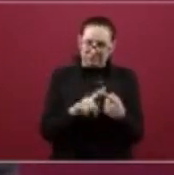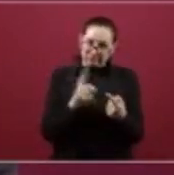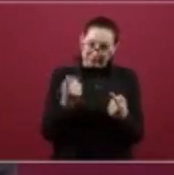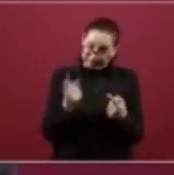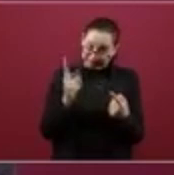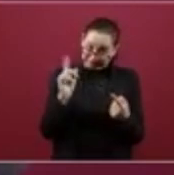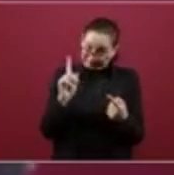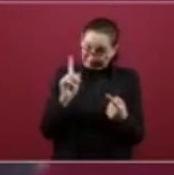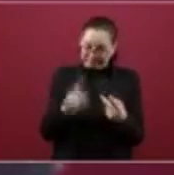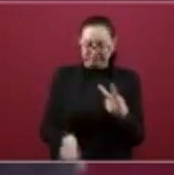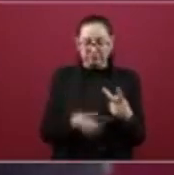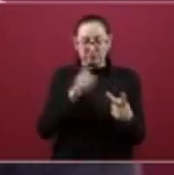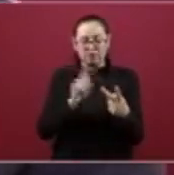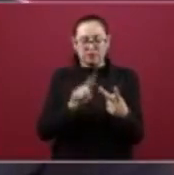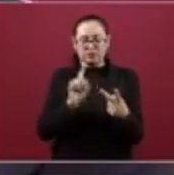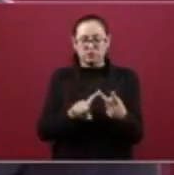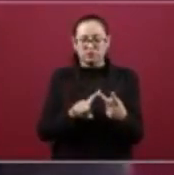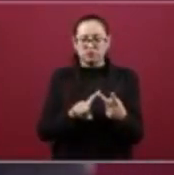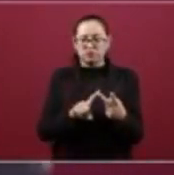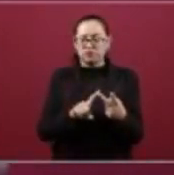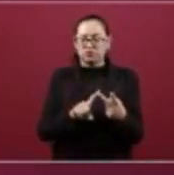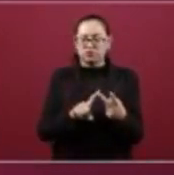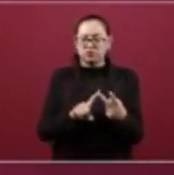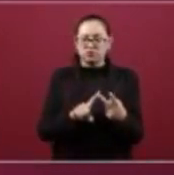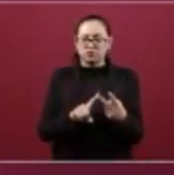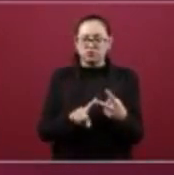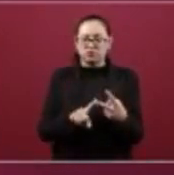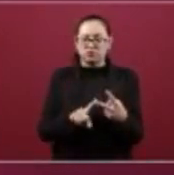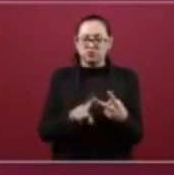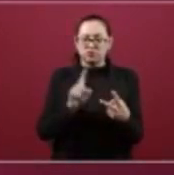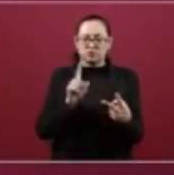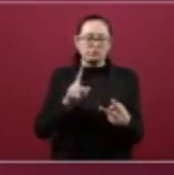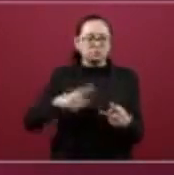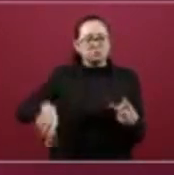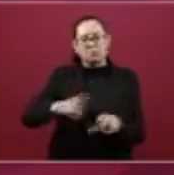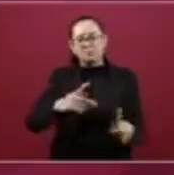hay oposición de las distribuidoras